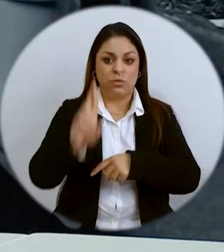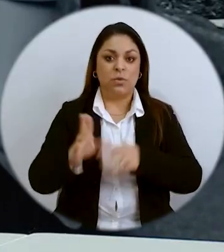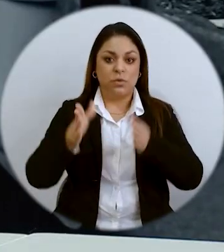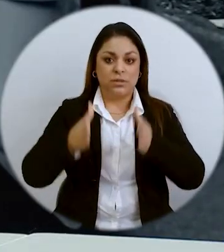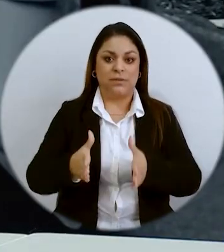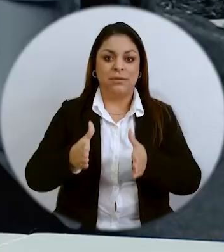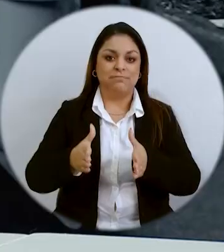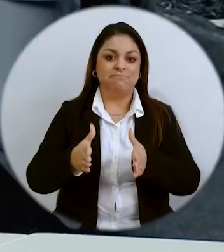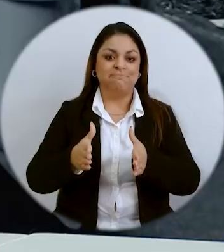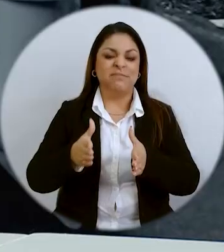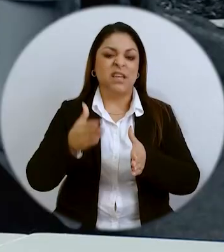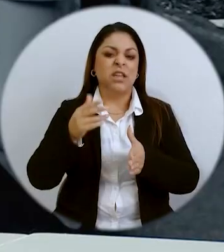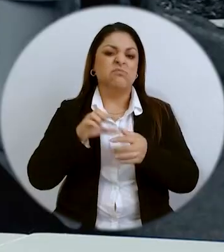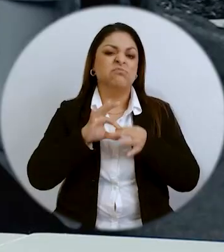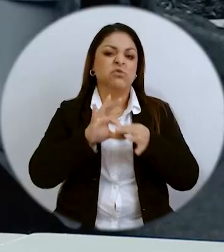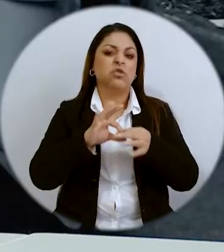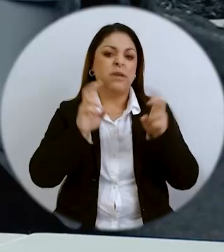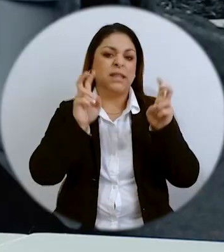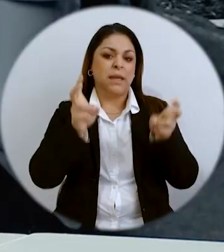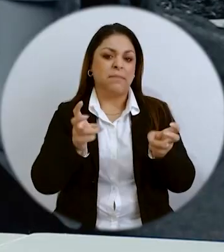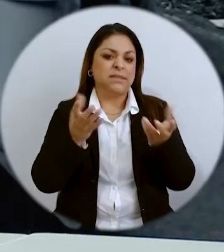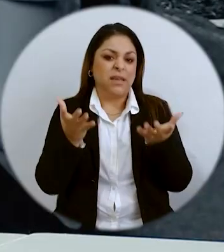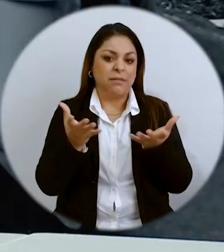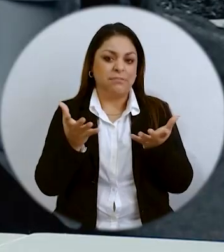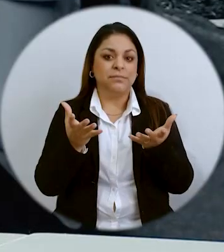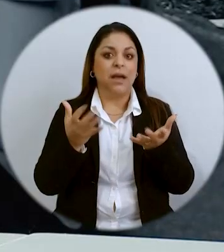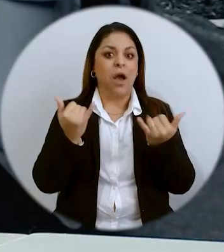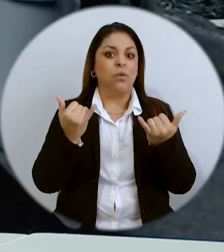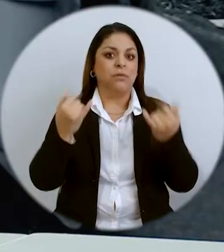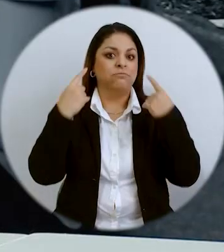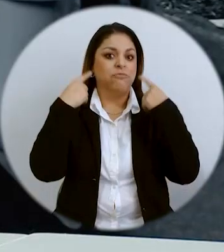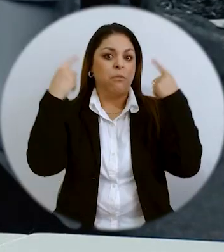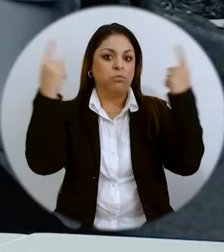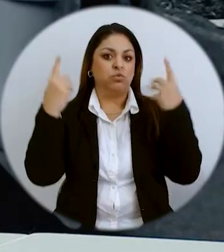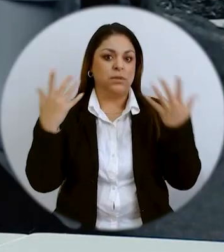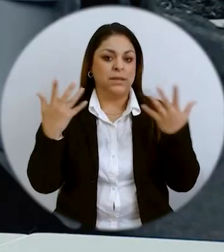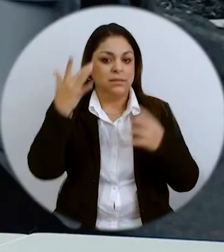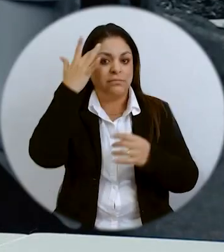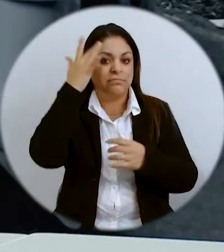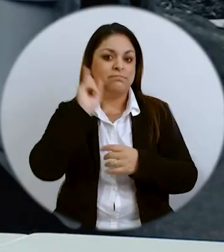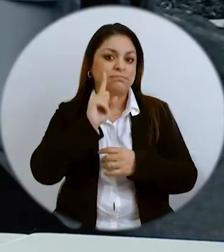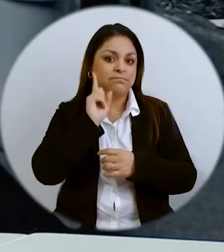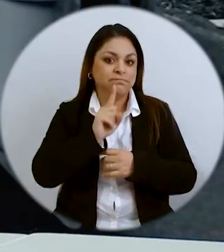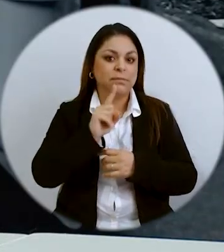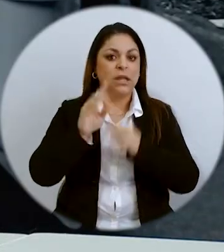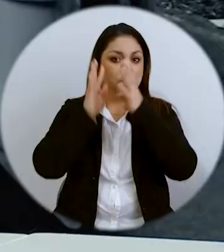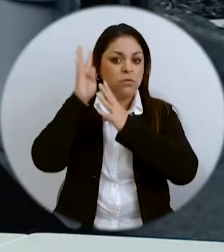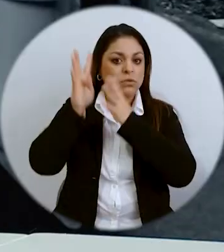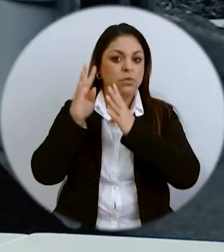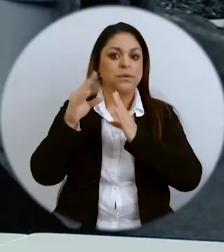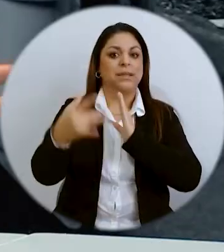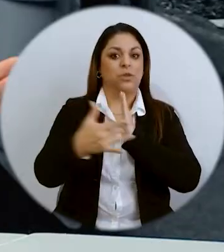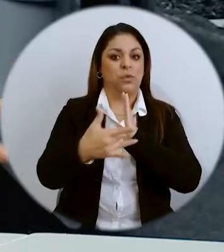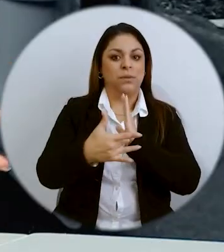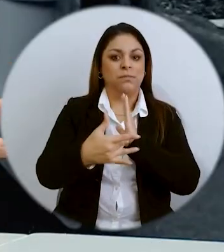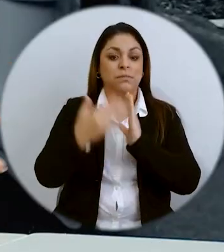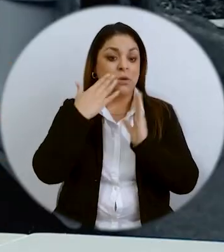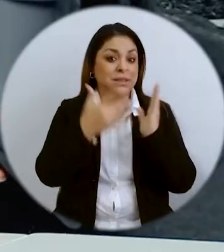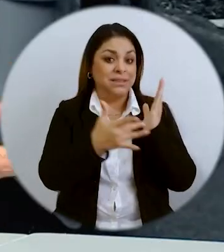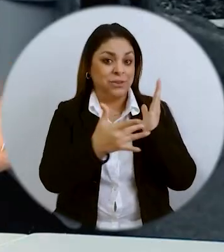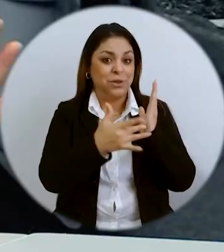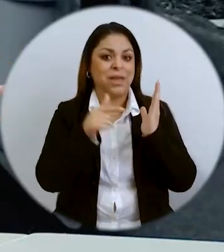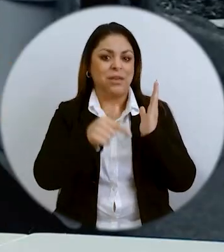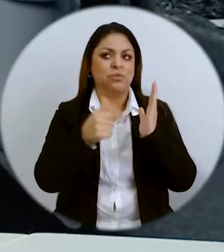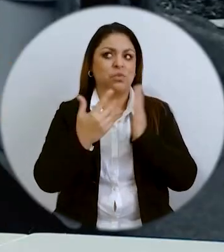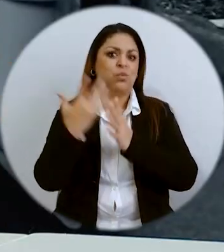sobre unos temas que están muy en tendencia, que son la inteligencia artificial, la innovación y la tecnología. Porque la tecnología, pues,